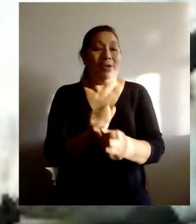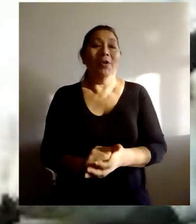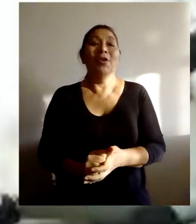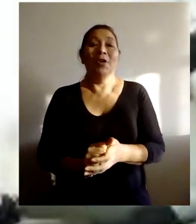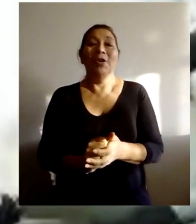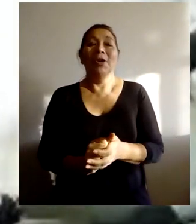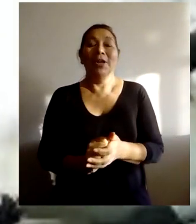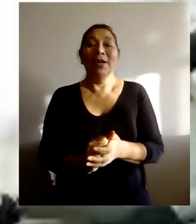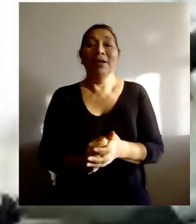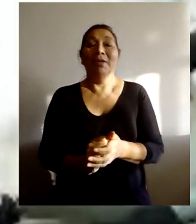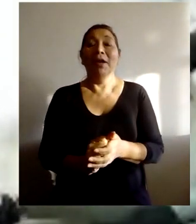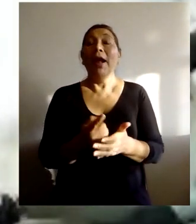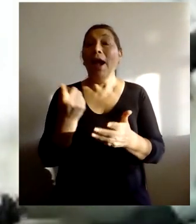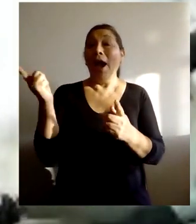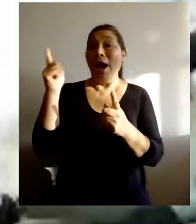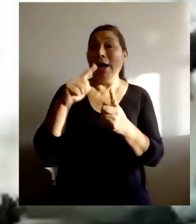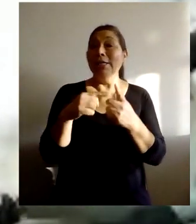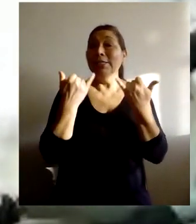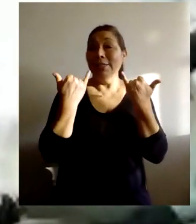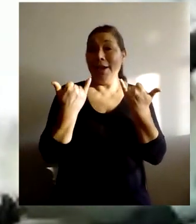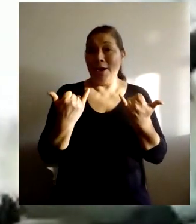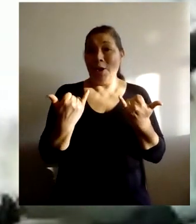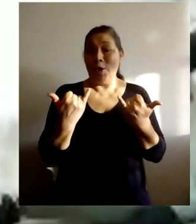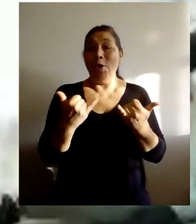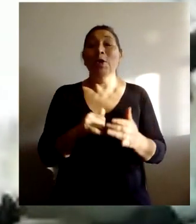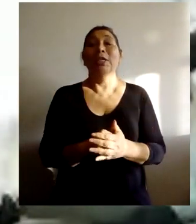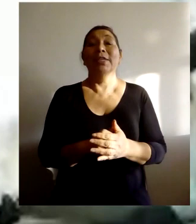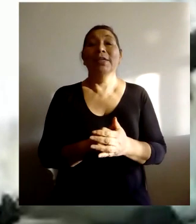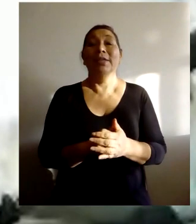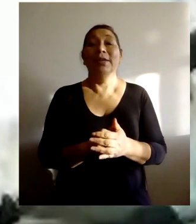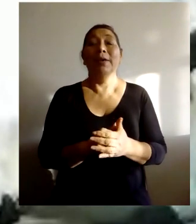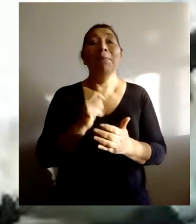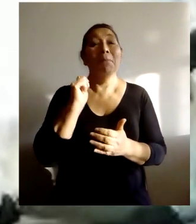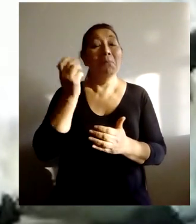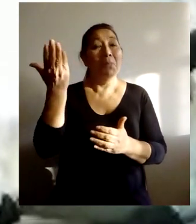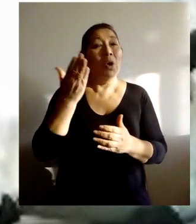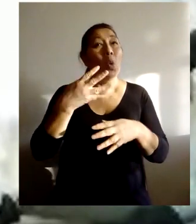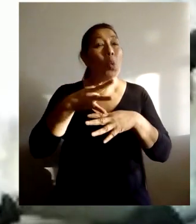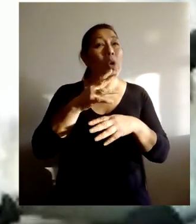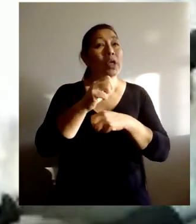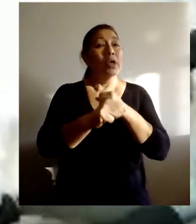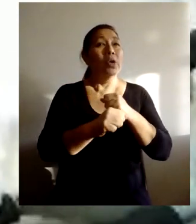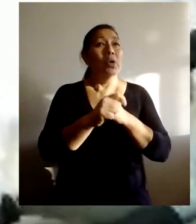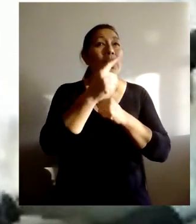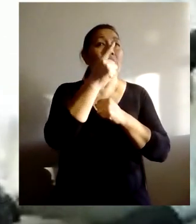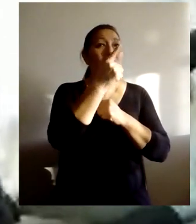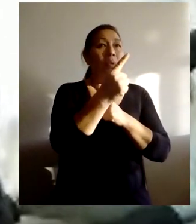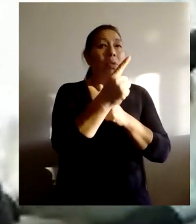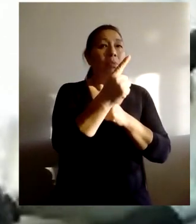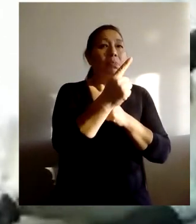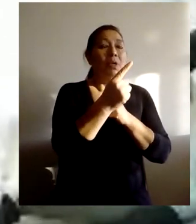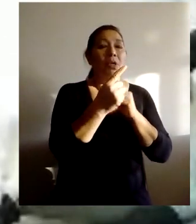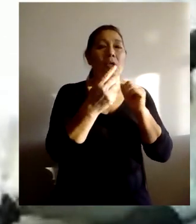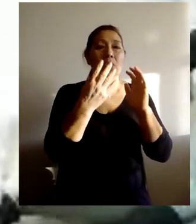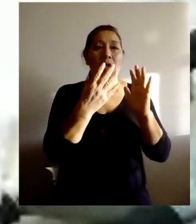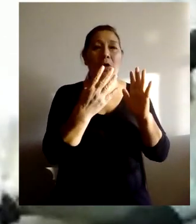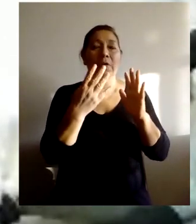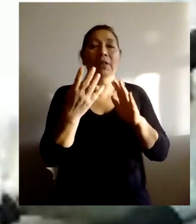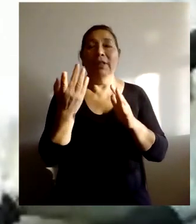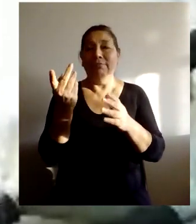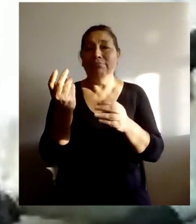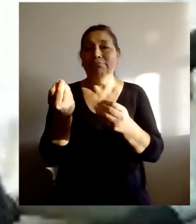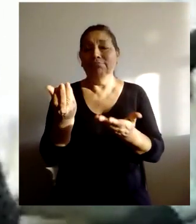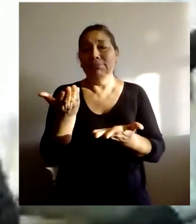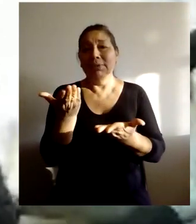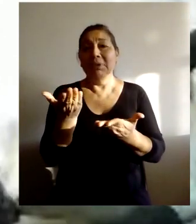trabajo. A la fecha en que cesó el causante de la demandante, que fue en julio de 1995,